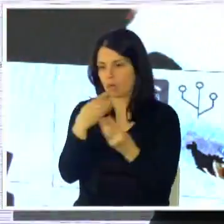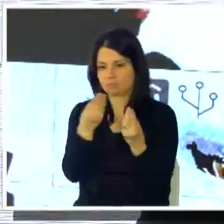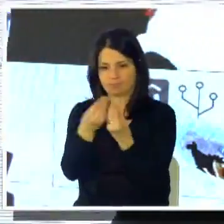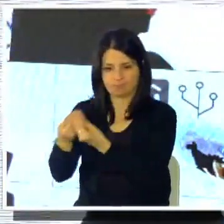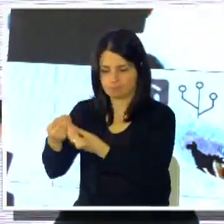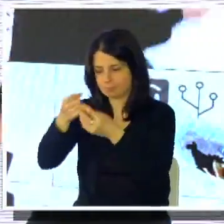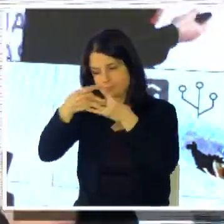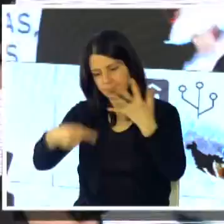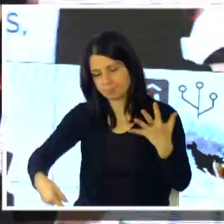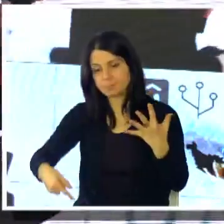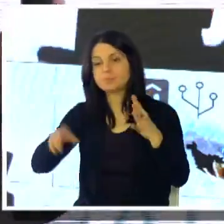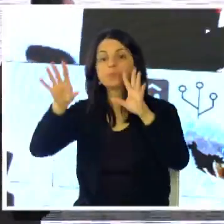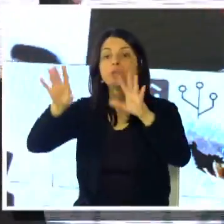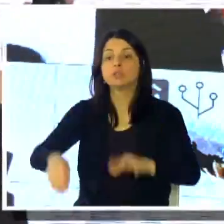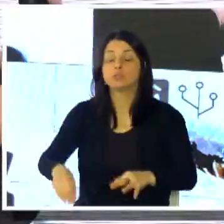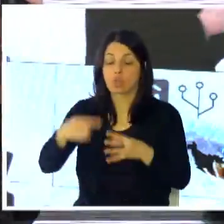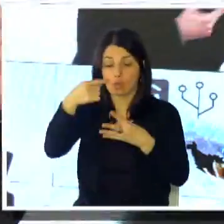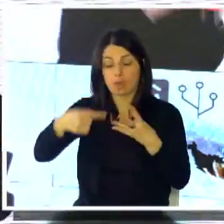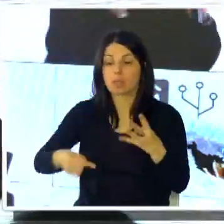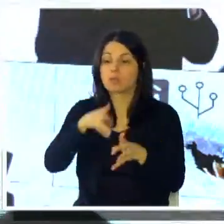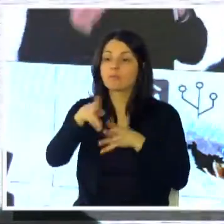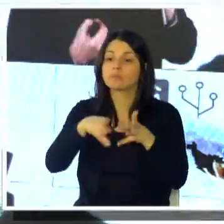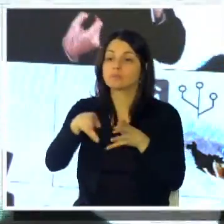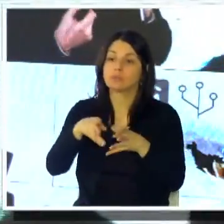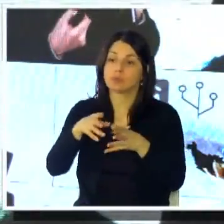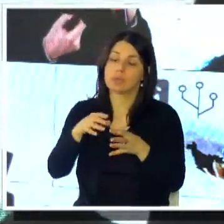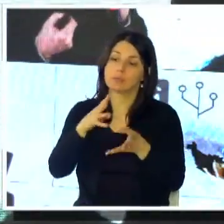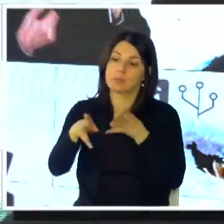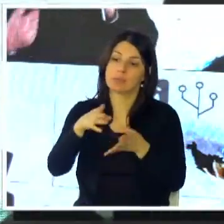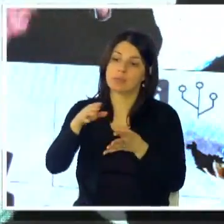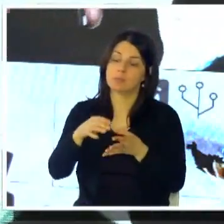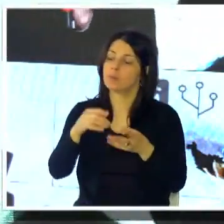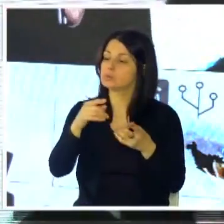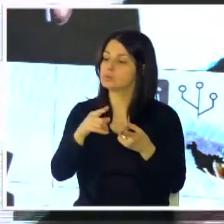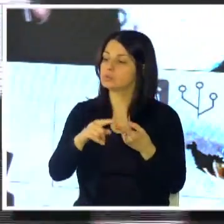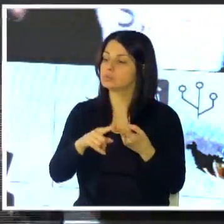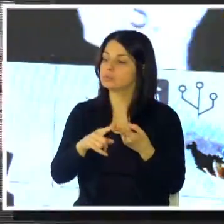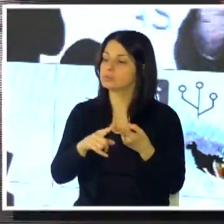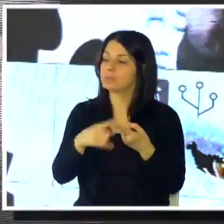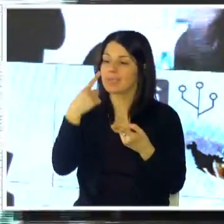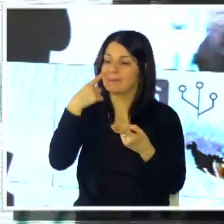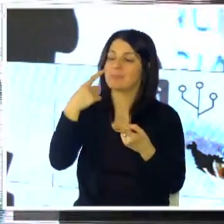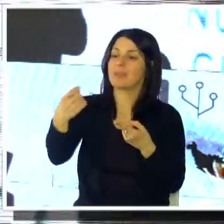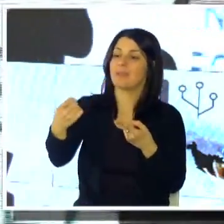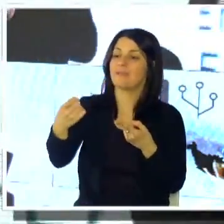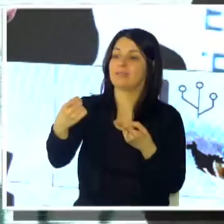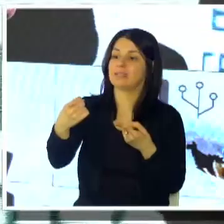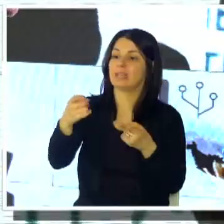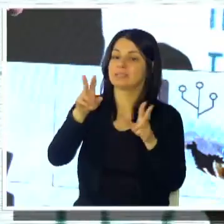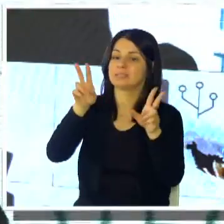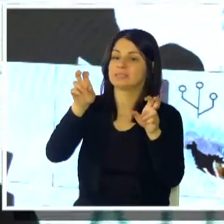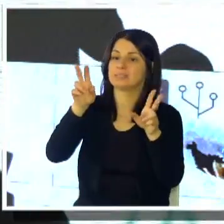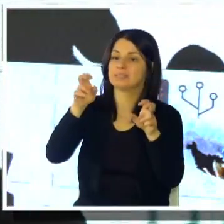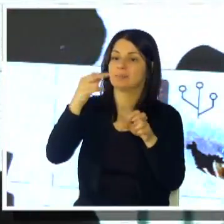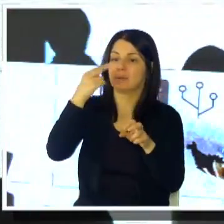Y todos estos componentes funcionan con mecanismos publish-subscribe. O sea, evitamos el famoso tema